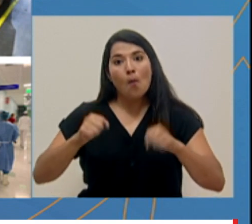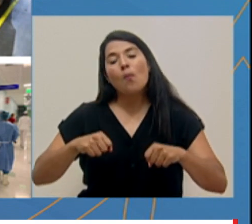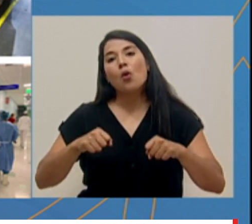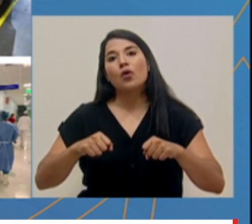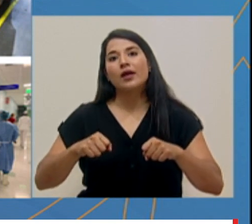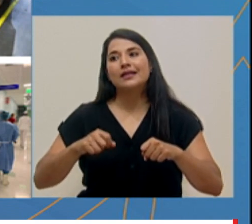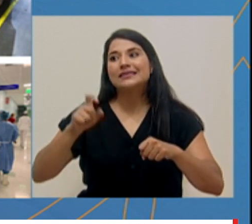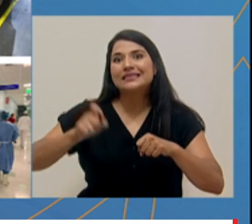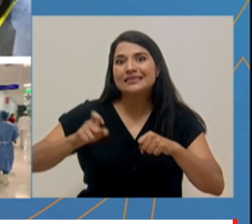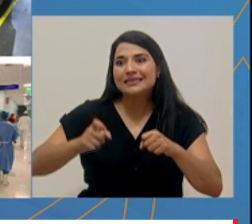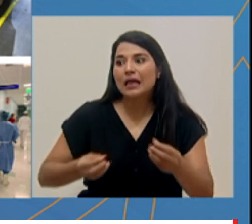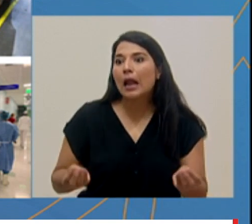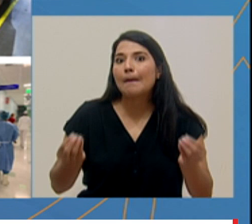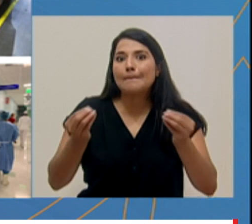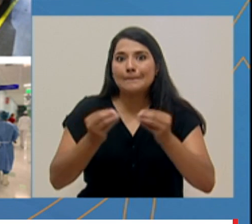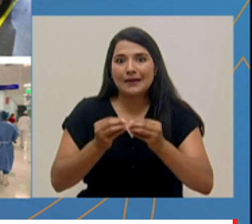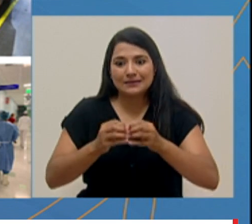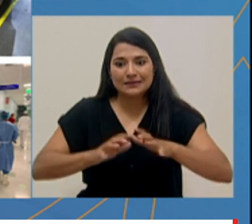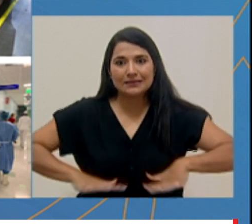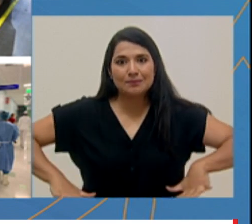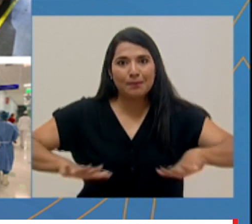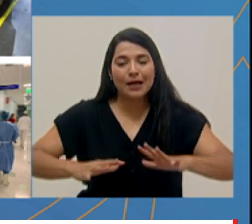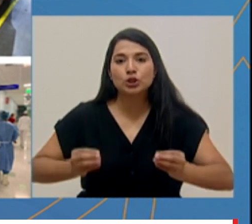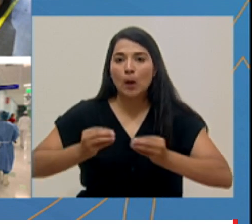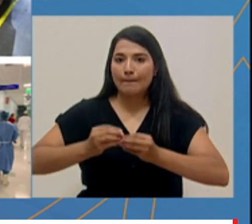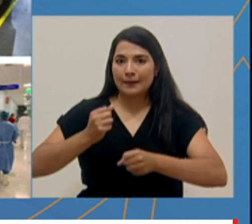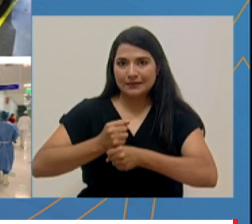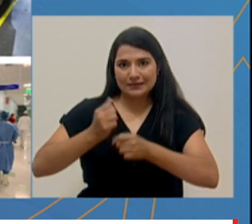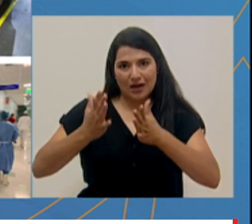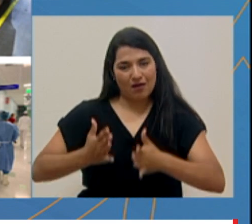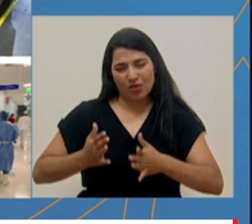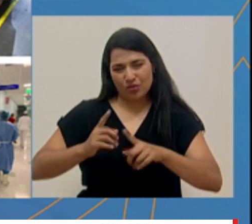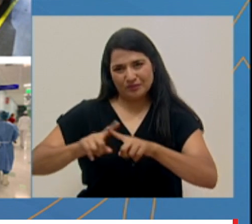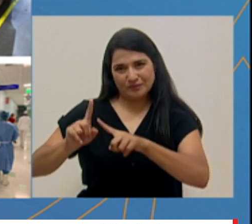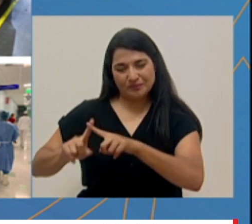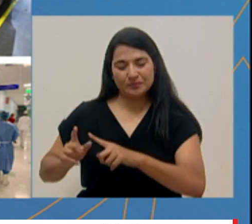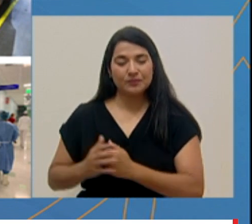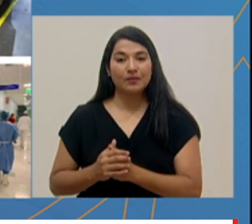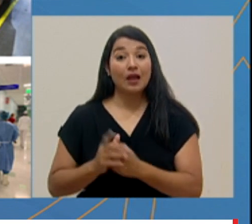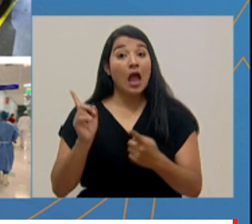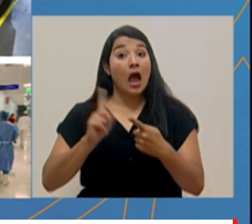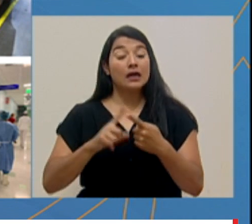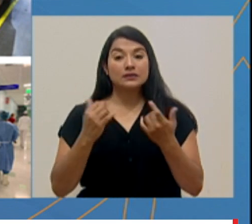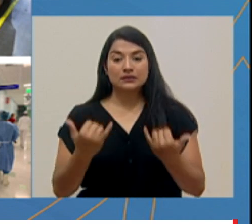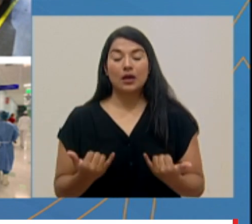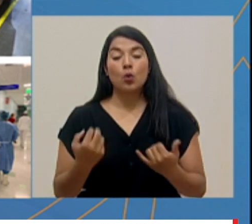recurso hospitalario de todo tipo. Al día de hoy hemos recibido